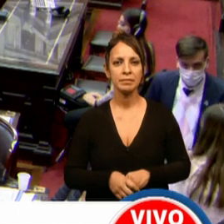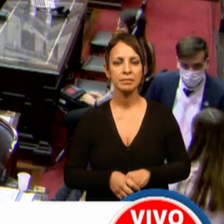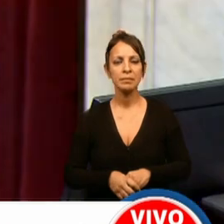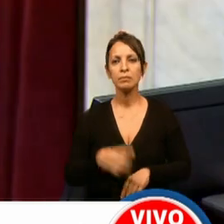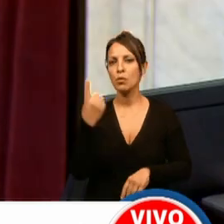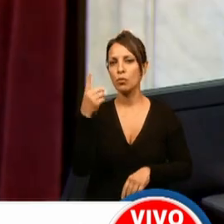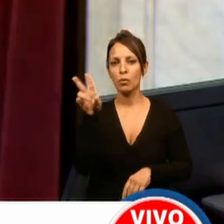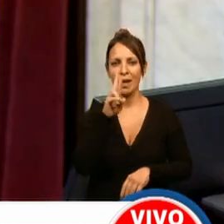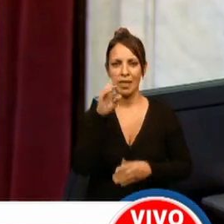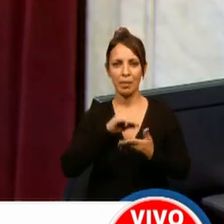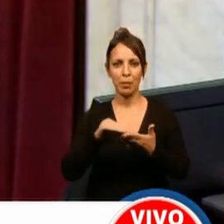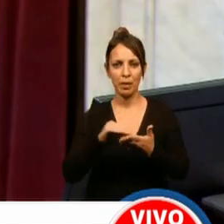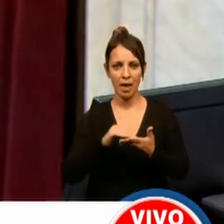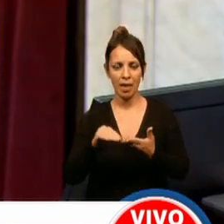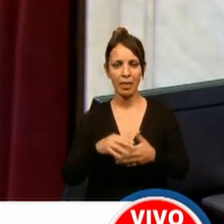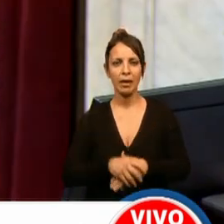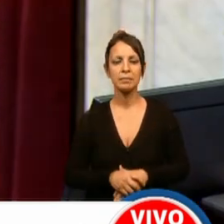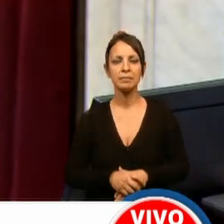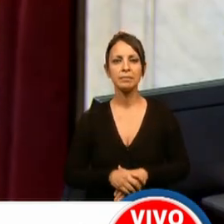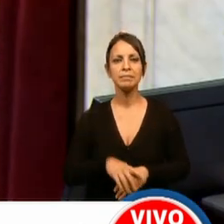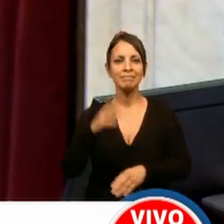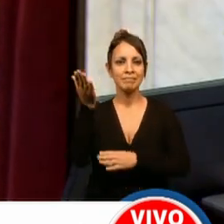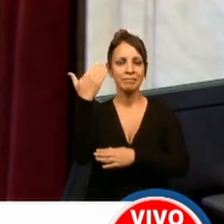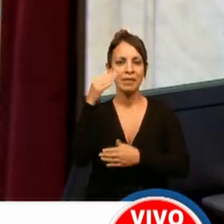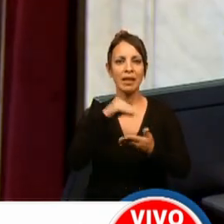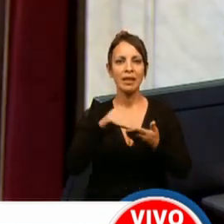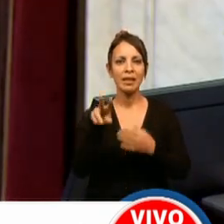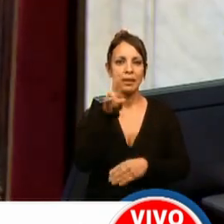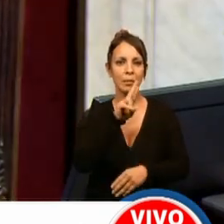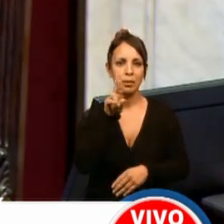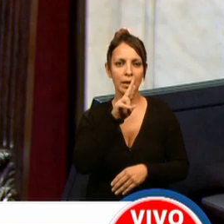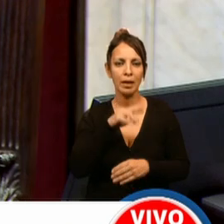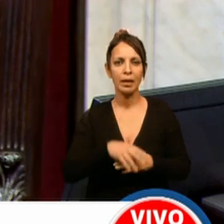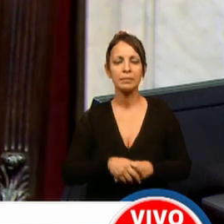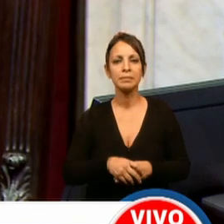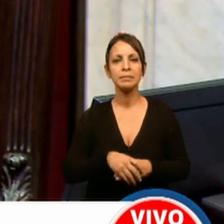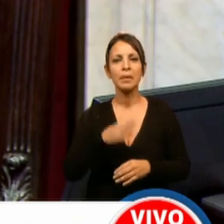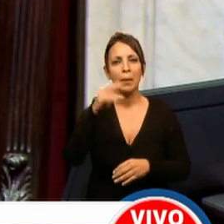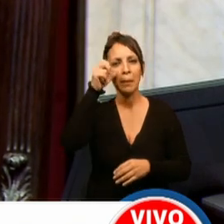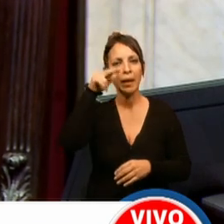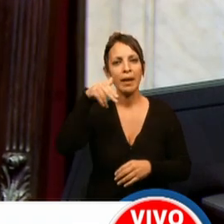diputada en este caso tiene la palabra la diputada claudia bernaza